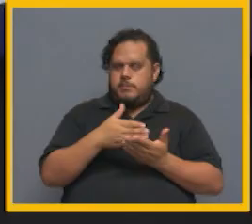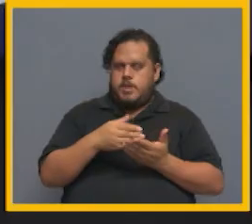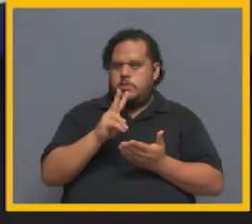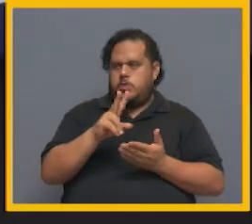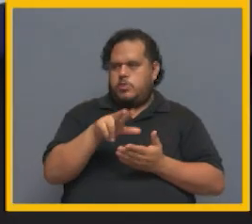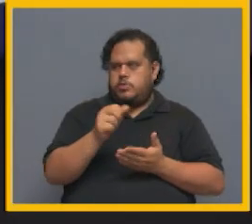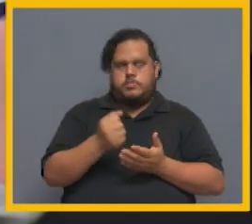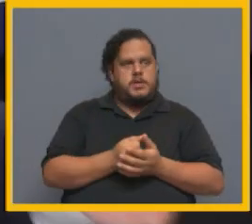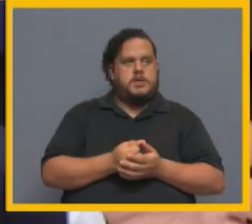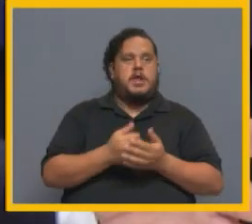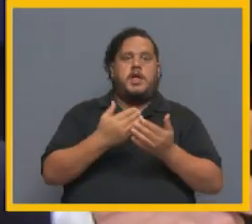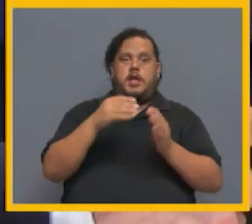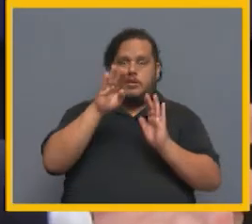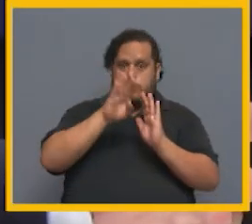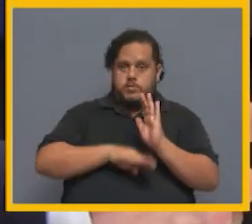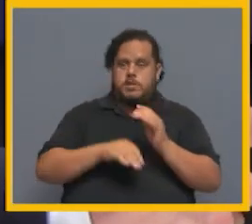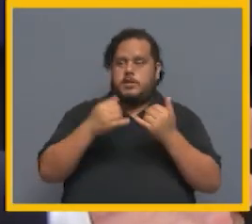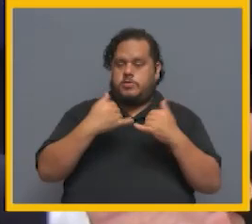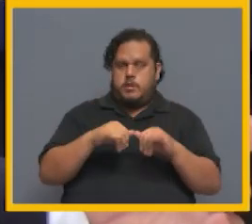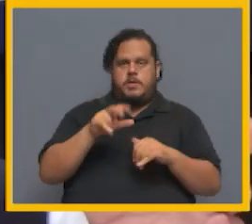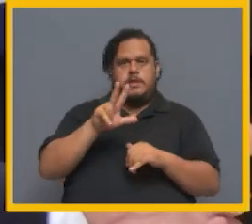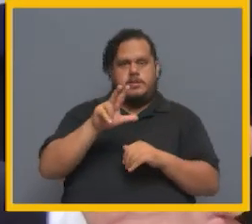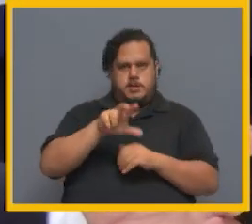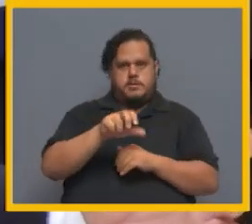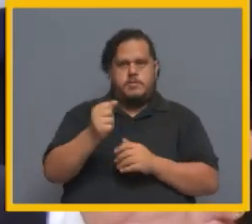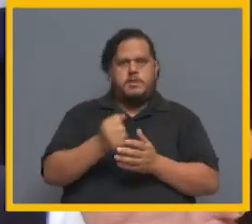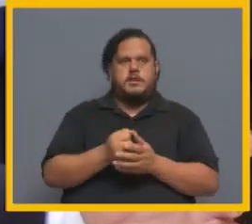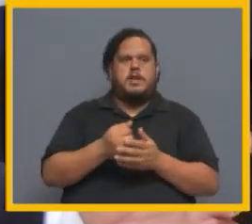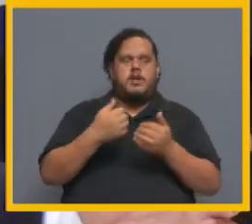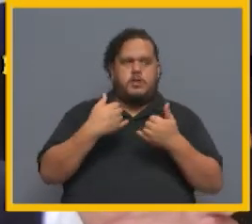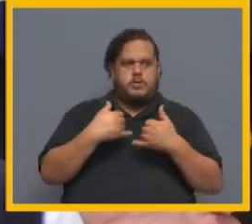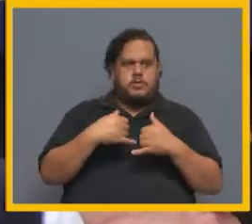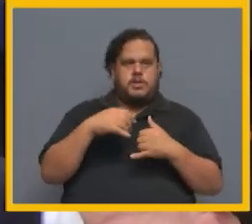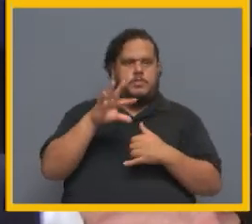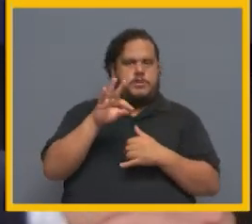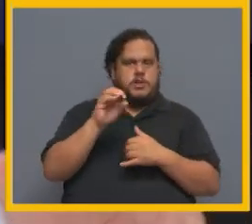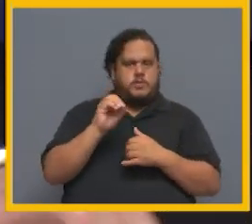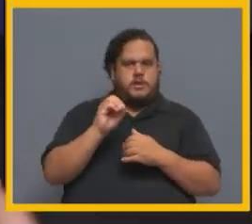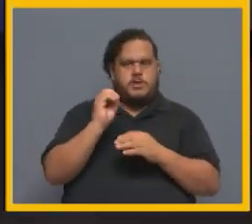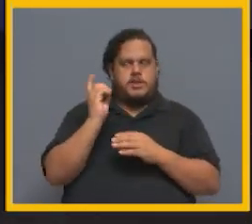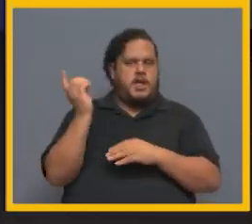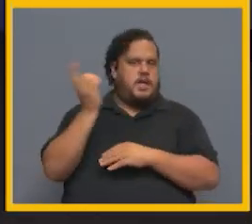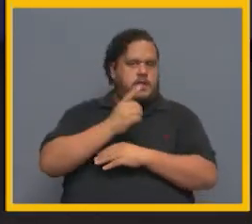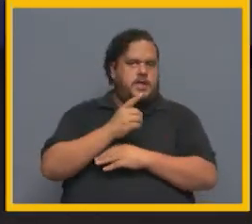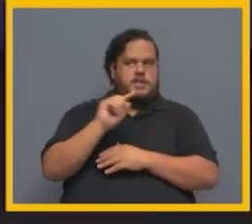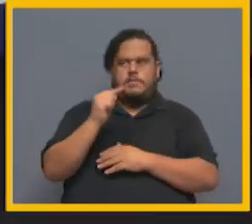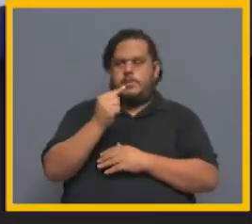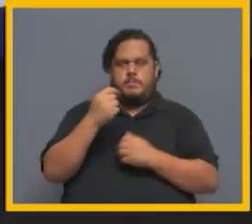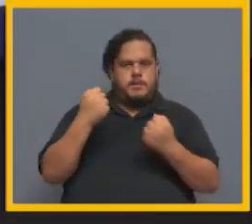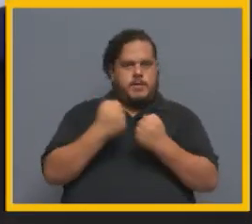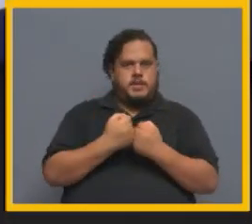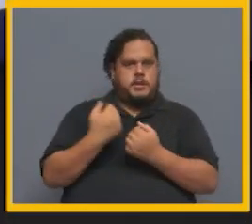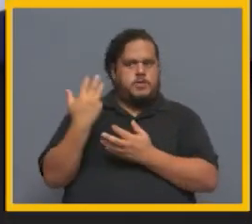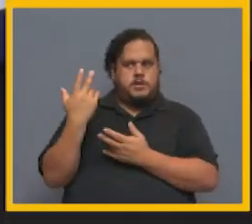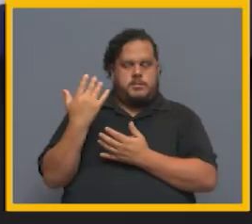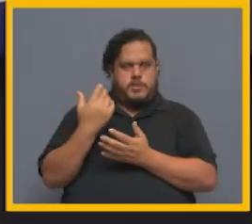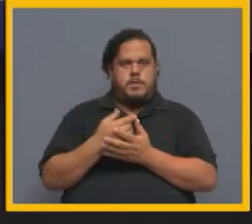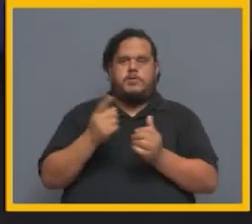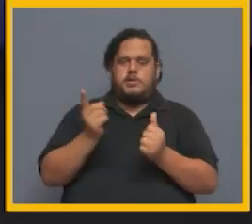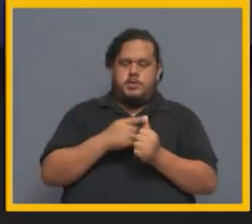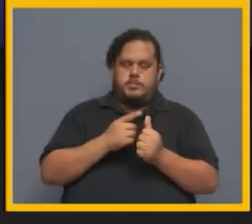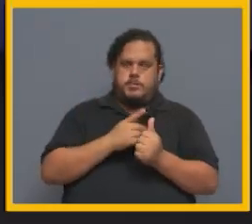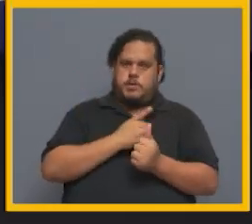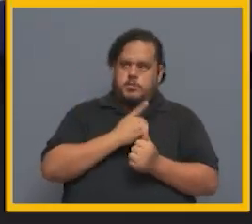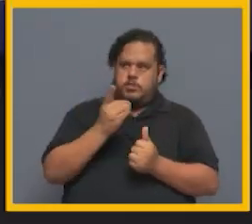un mes y medio, dos meses. Restan todavía 3 meses, estamos a 90 días del primer partido y esperamos, primero en